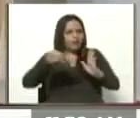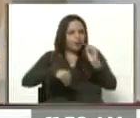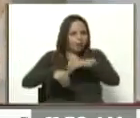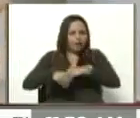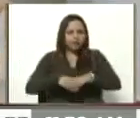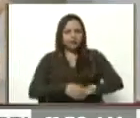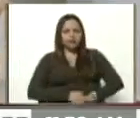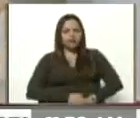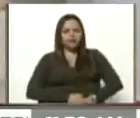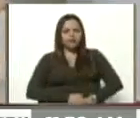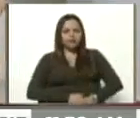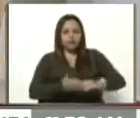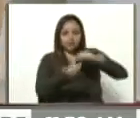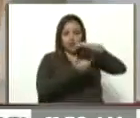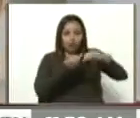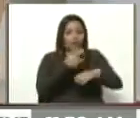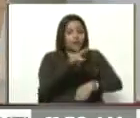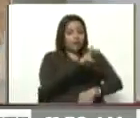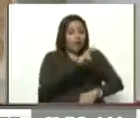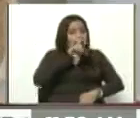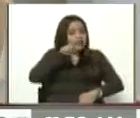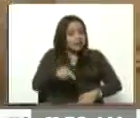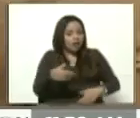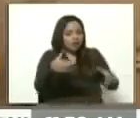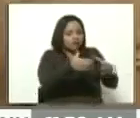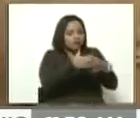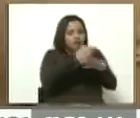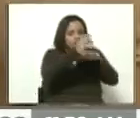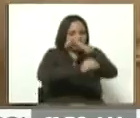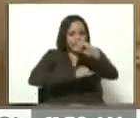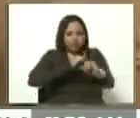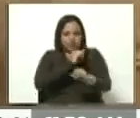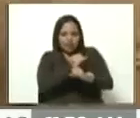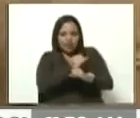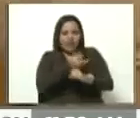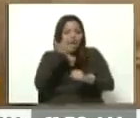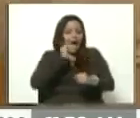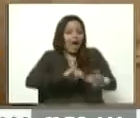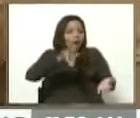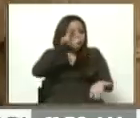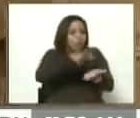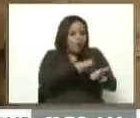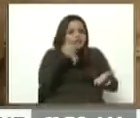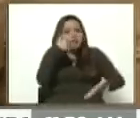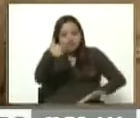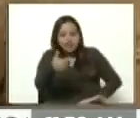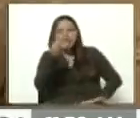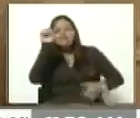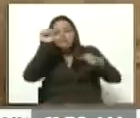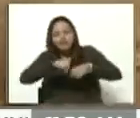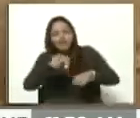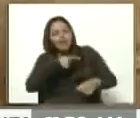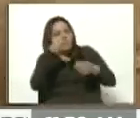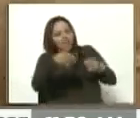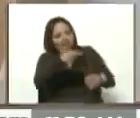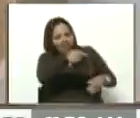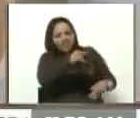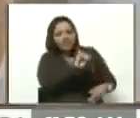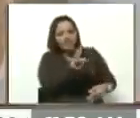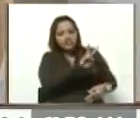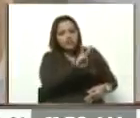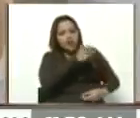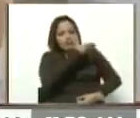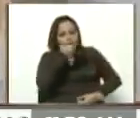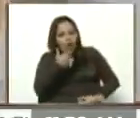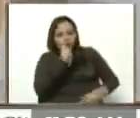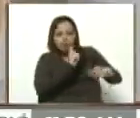por las instituciones venezolanas, sino también por organismos internacionales que certifican y que están viendo un escenario sumamente positivo para el